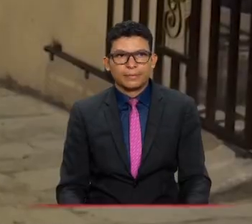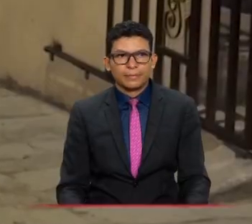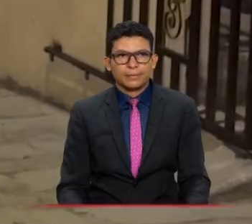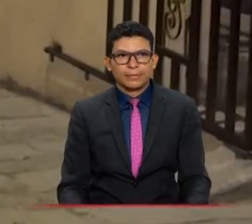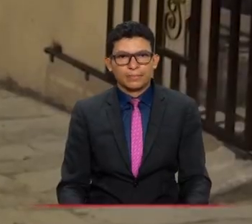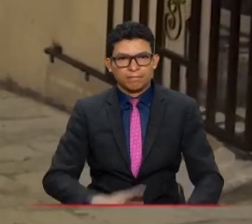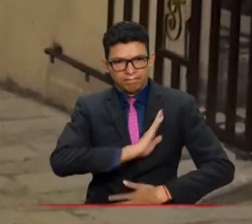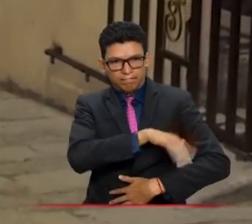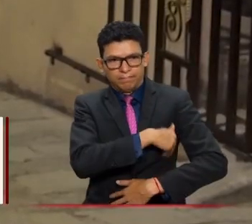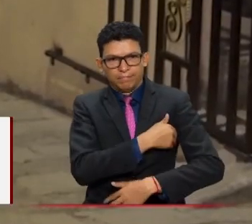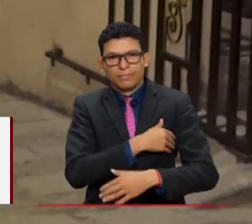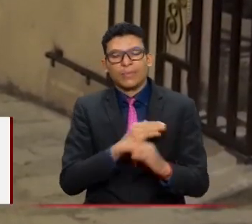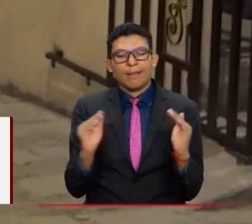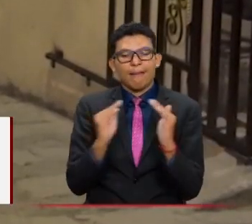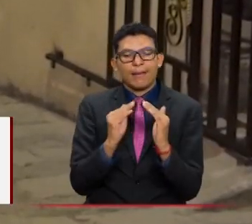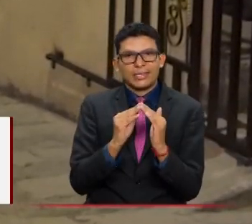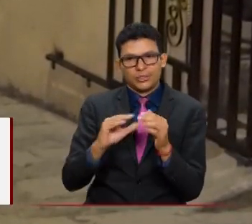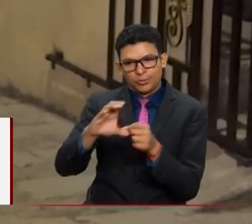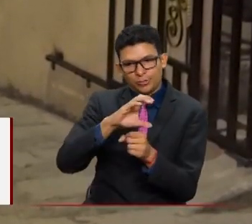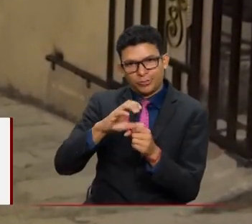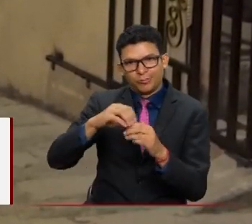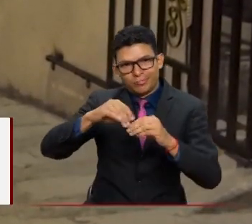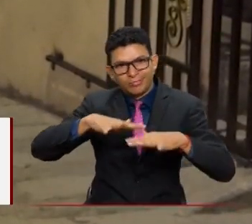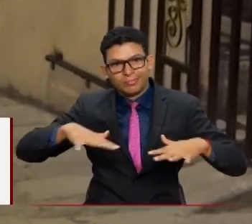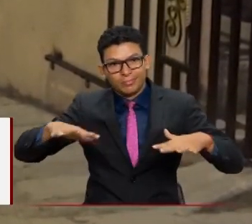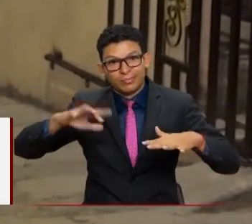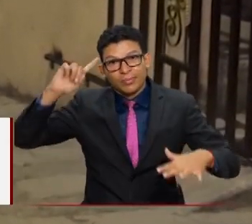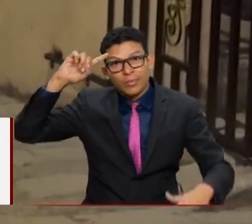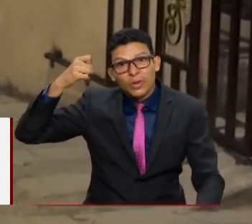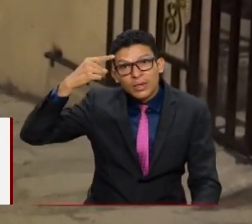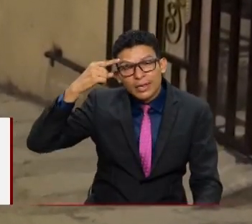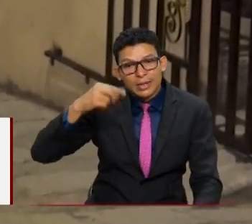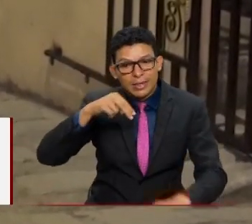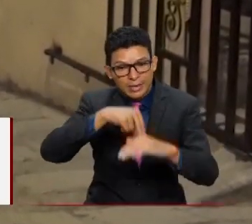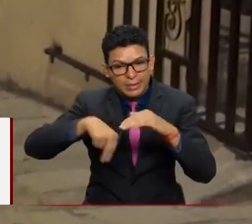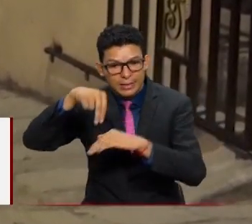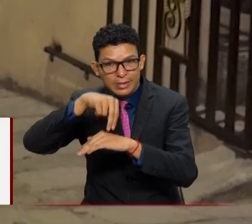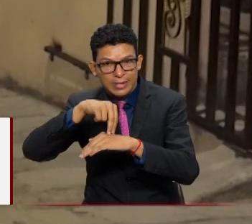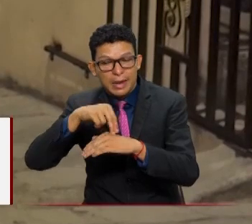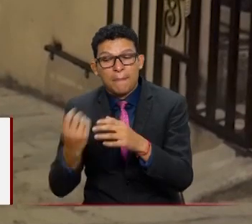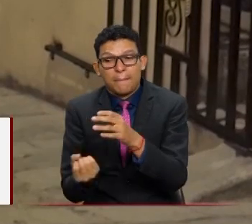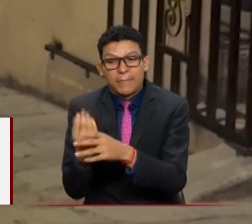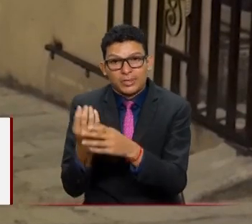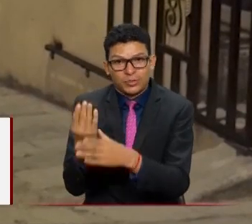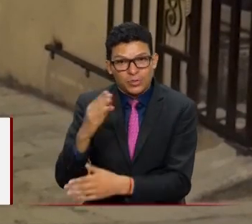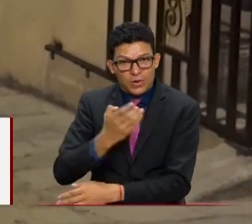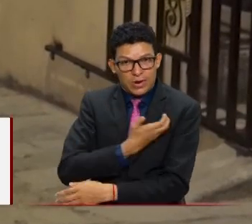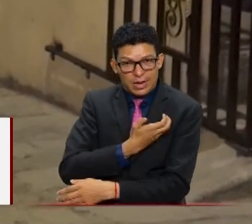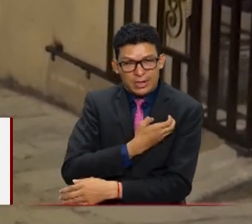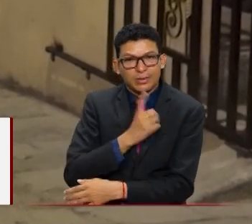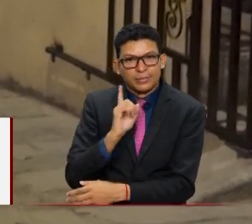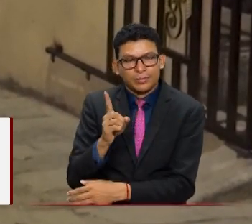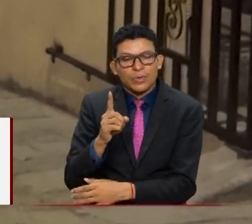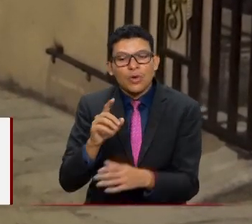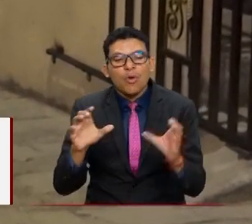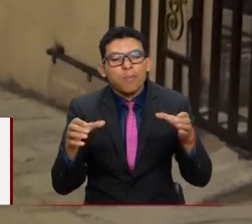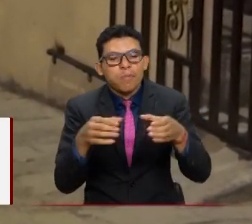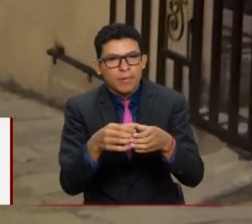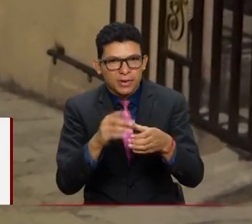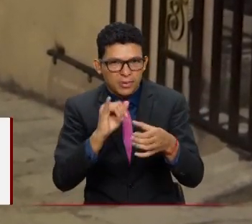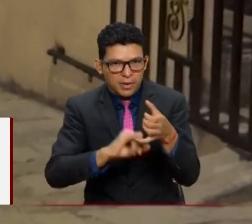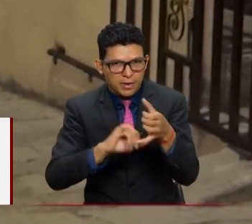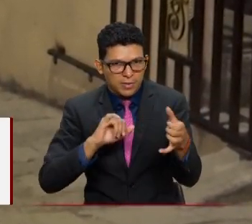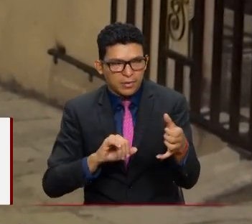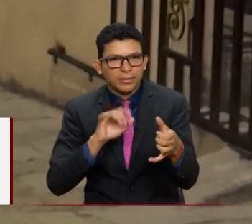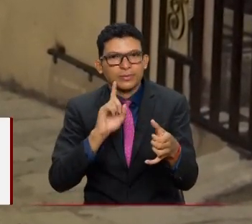El Ministerio de Vivienda, Ciudad y Territorio, la Gobernación de Nariño, la Alcaldía de Pasto a través de Empo Pasto y la Corporación Autónoma de